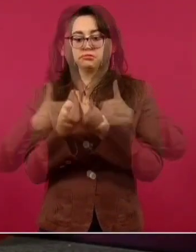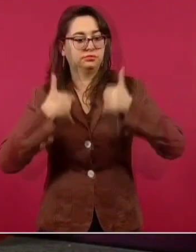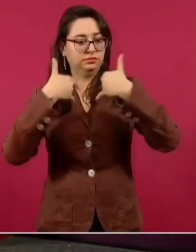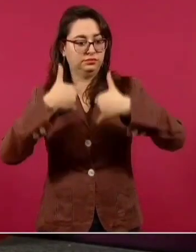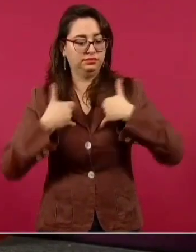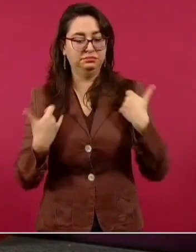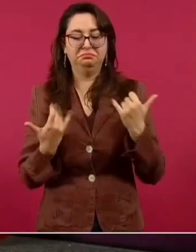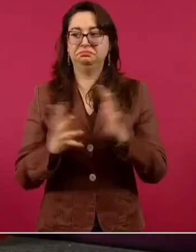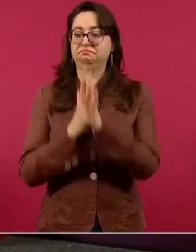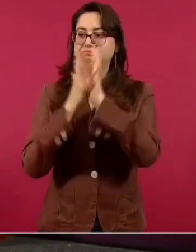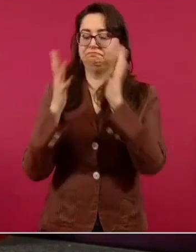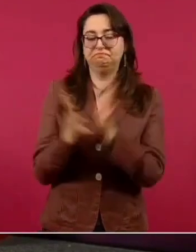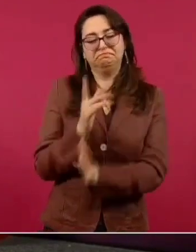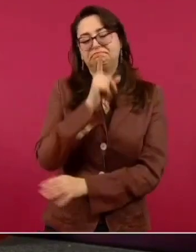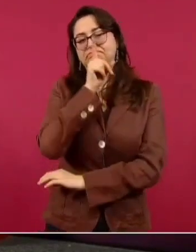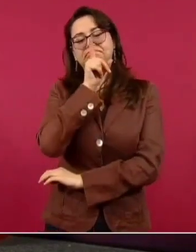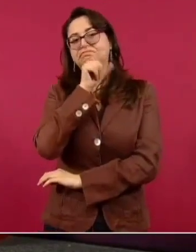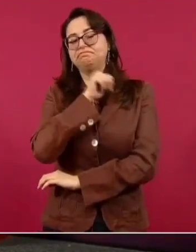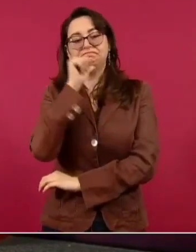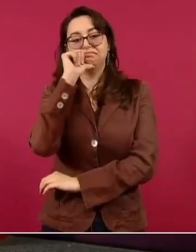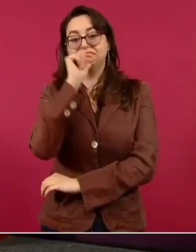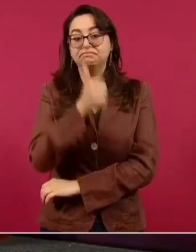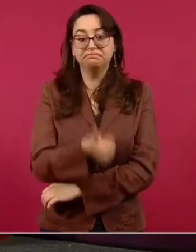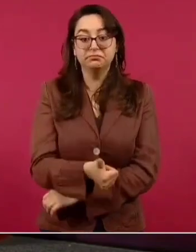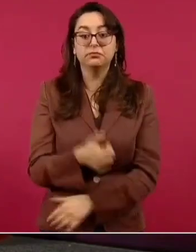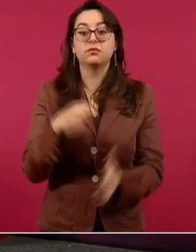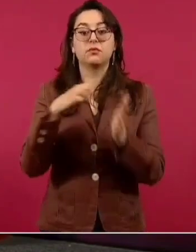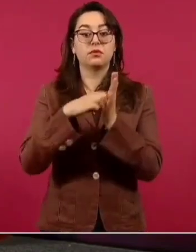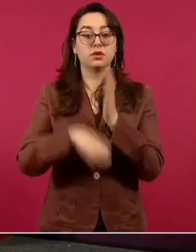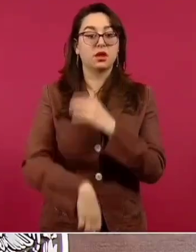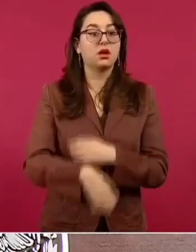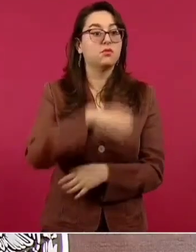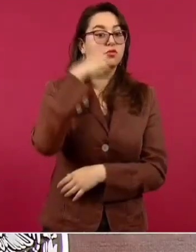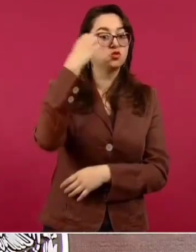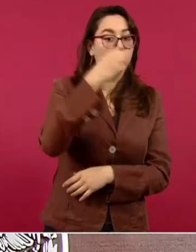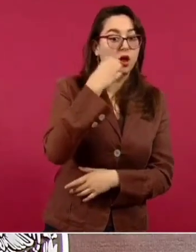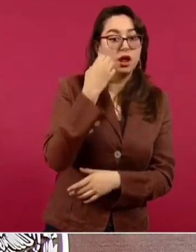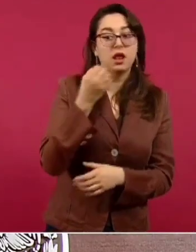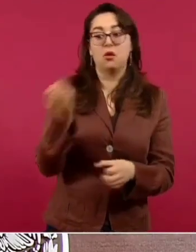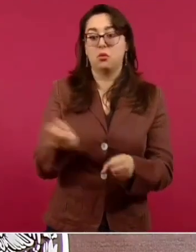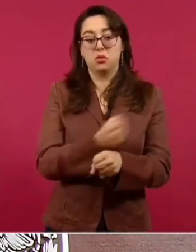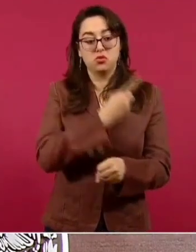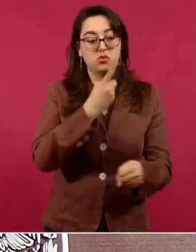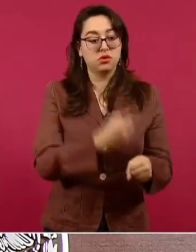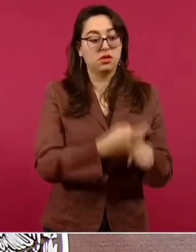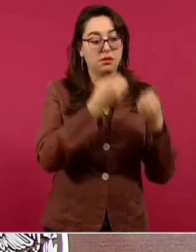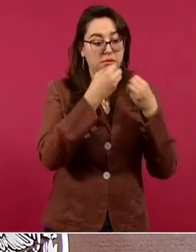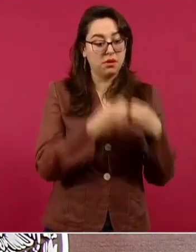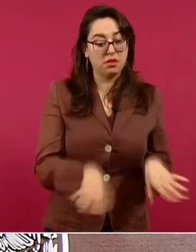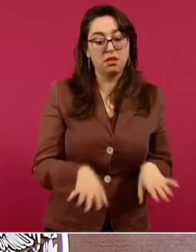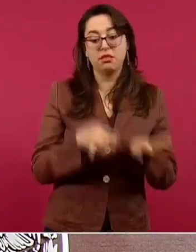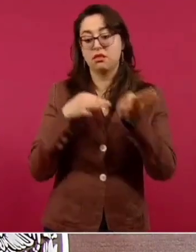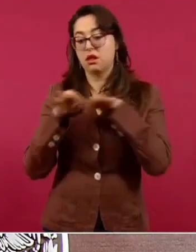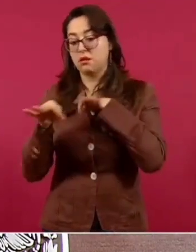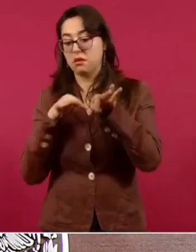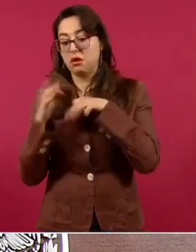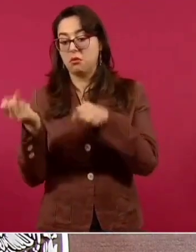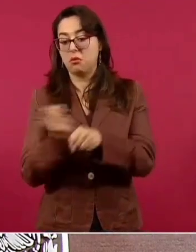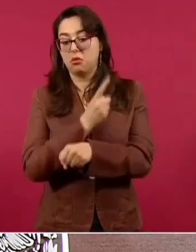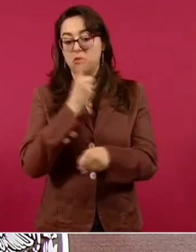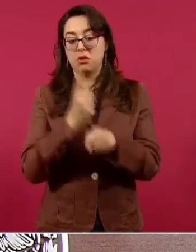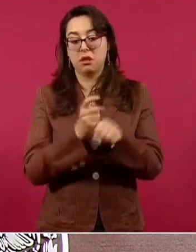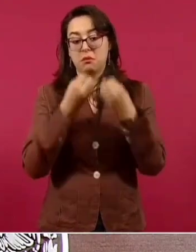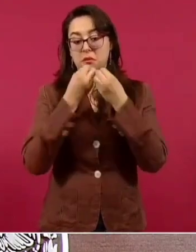juventud. La ruta de la escolaridad o en la ruta del empleo o en la ruta de la vida de todos los